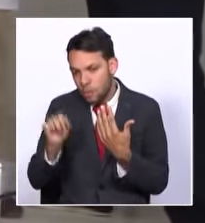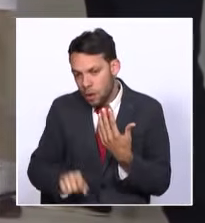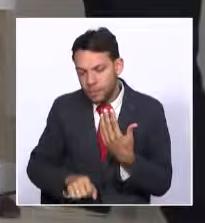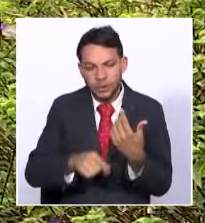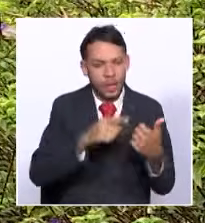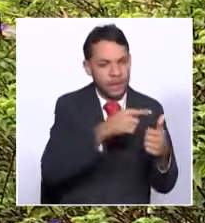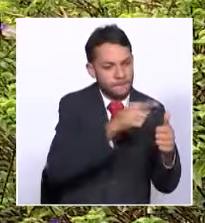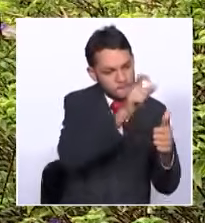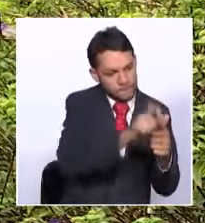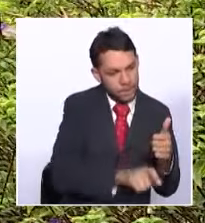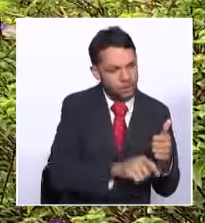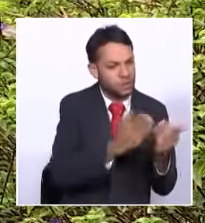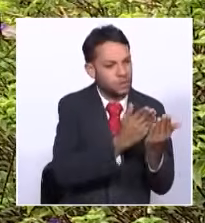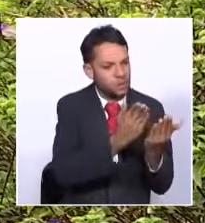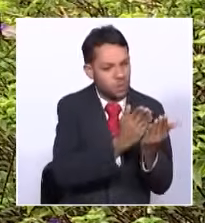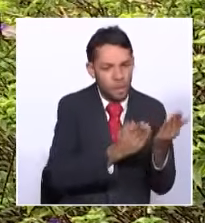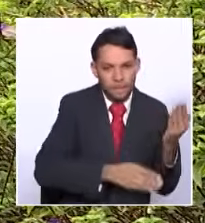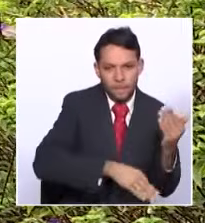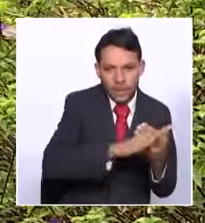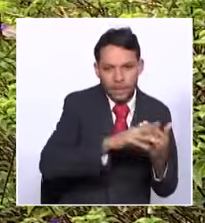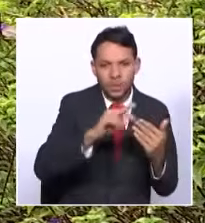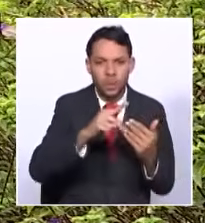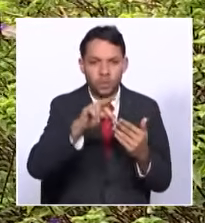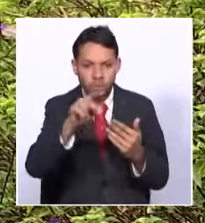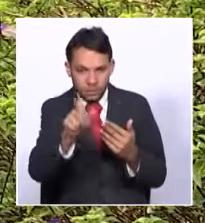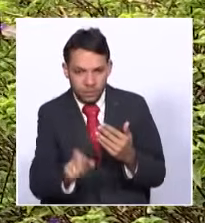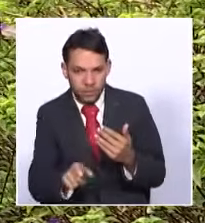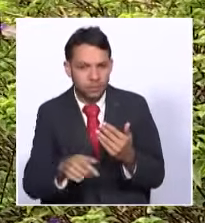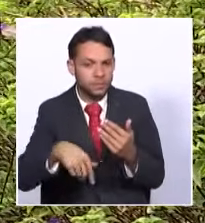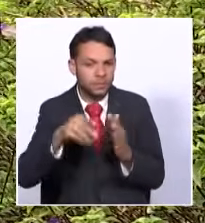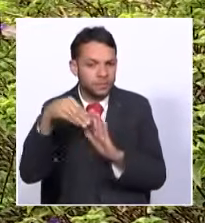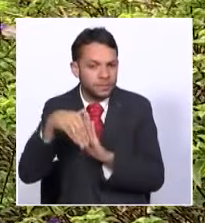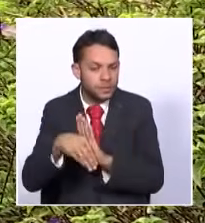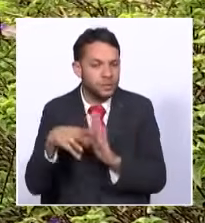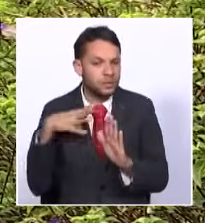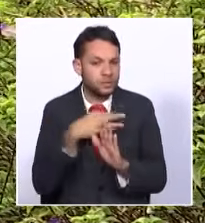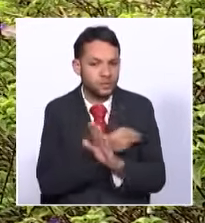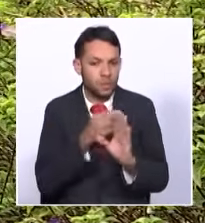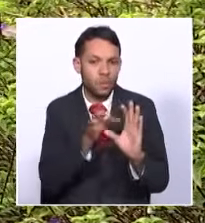otras cosas, y en conjunto, entre todos podemos hacer mejor un diagnóstico.